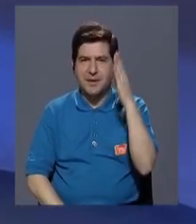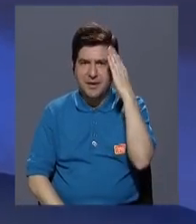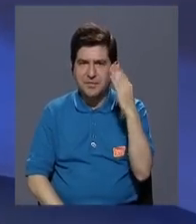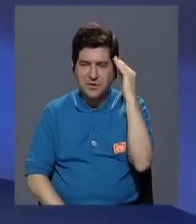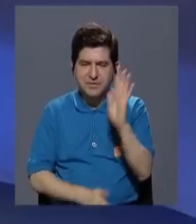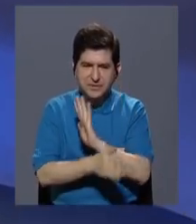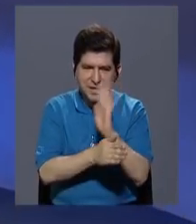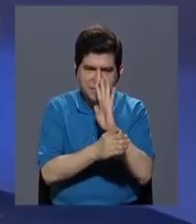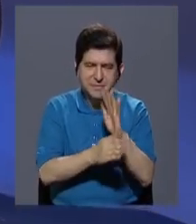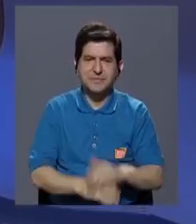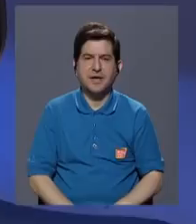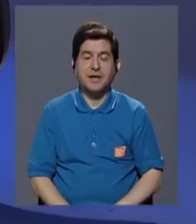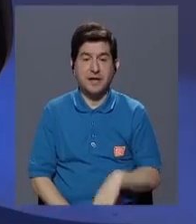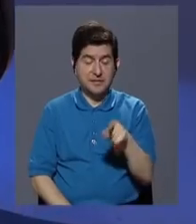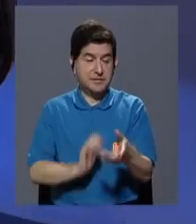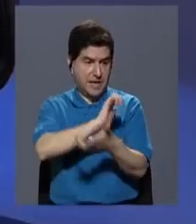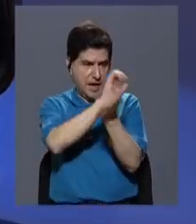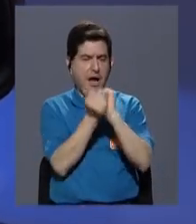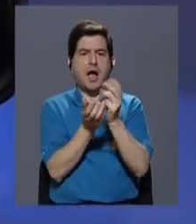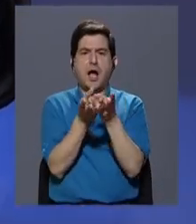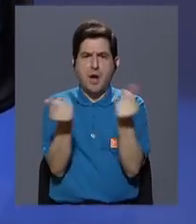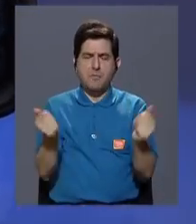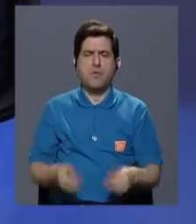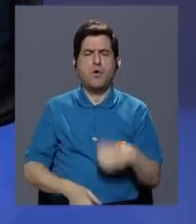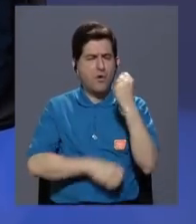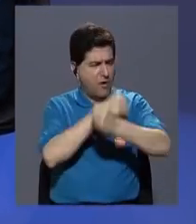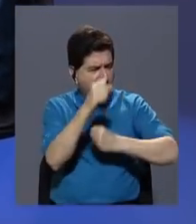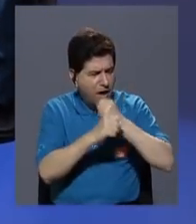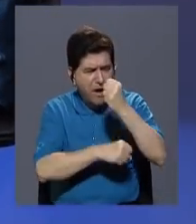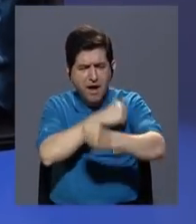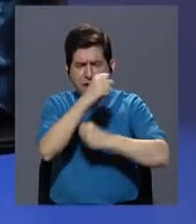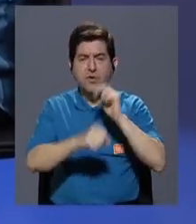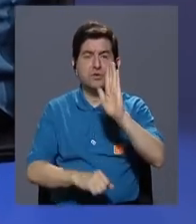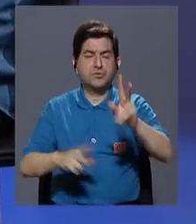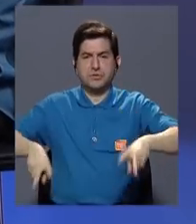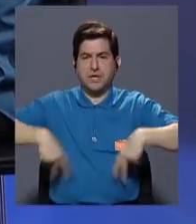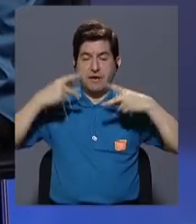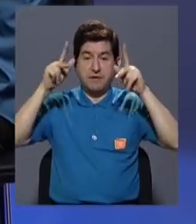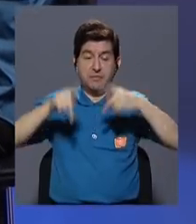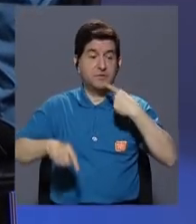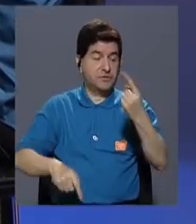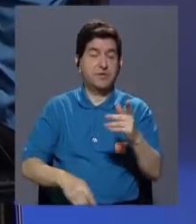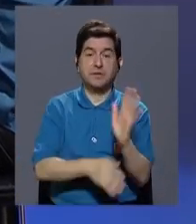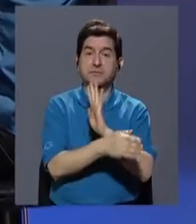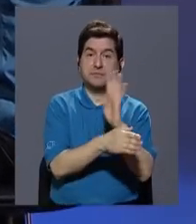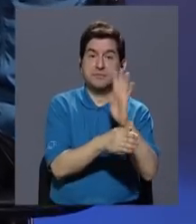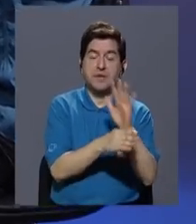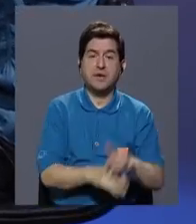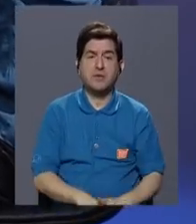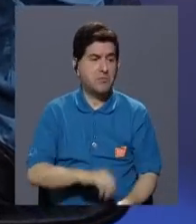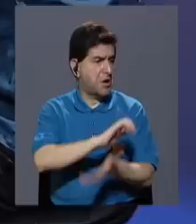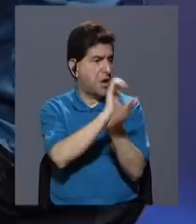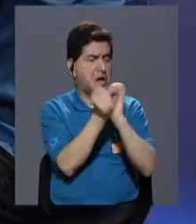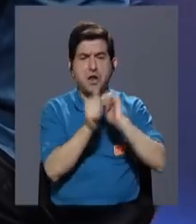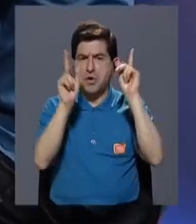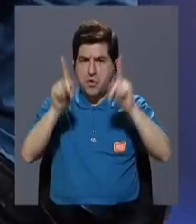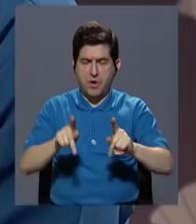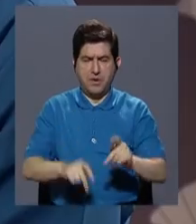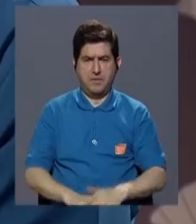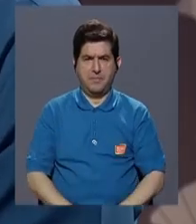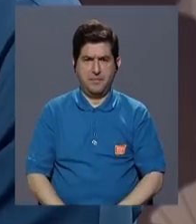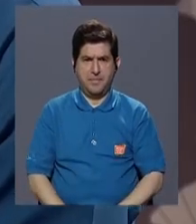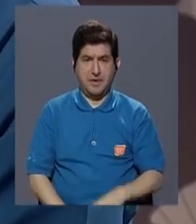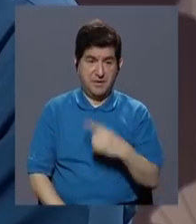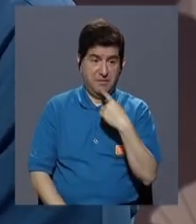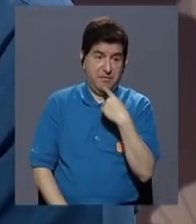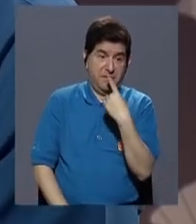transformadora que lleva muchos años de la vida hay gente que dice que la película no cambia las personas sé que las películas no cambian a las personas pero